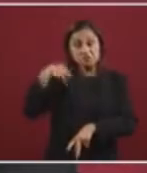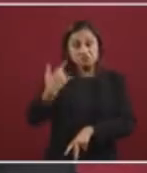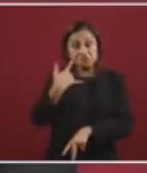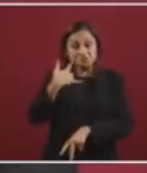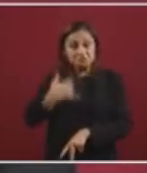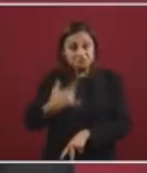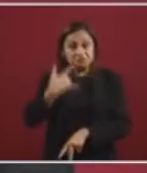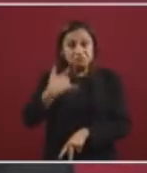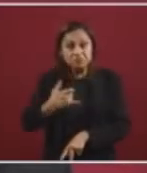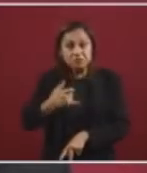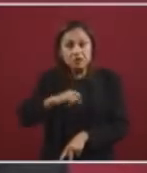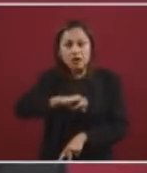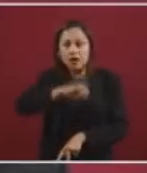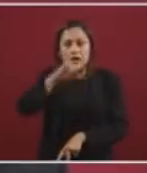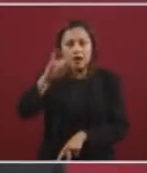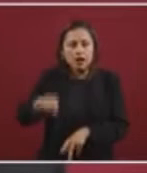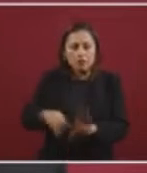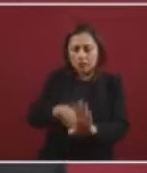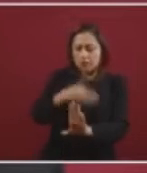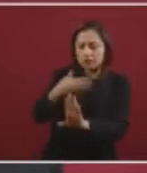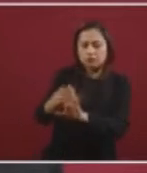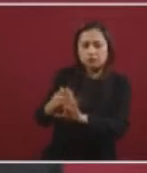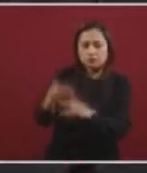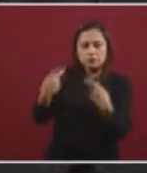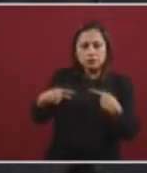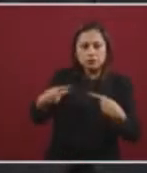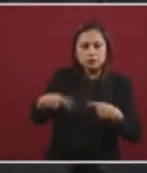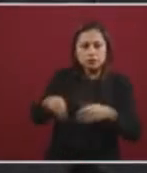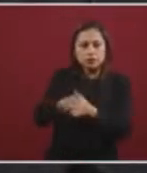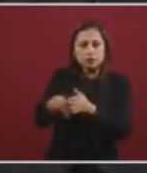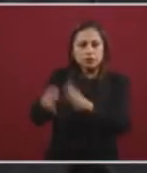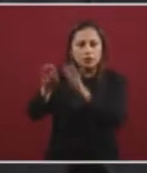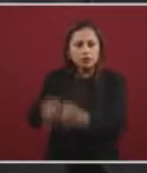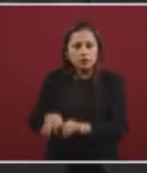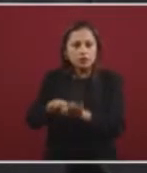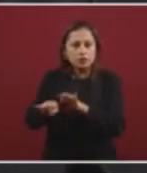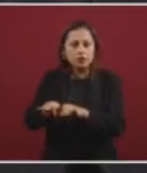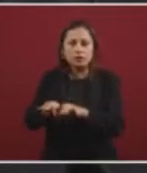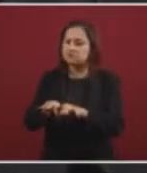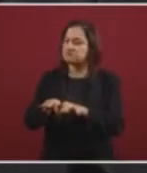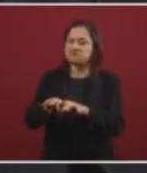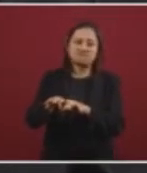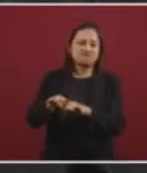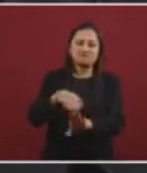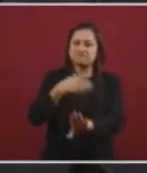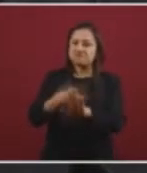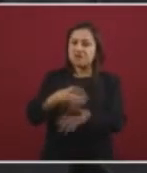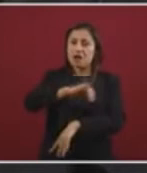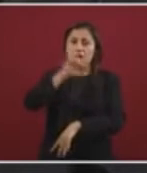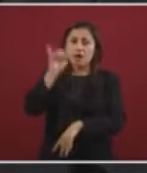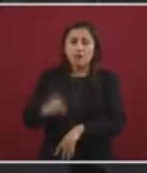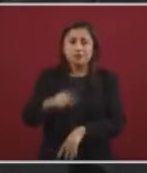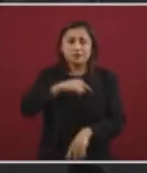afectado, agredido a un periodista, ni lo haríamos por una cuestión